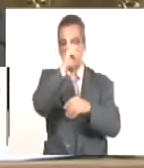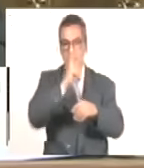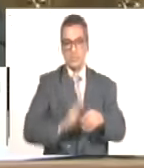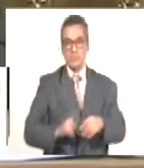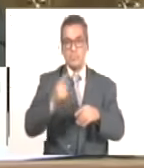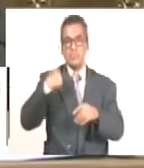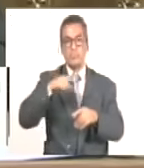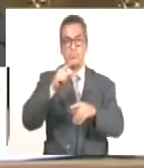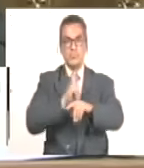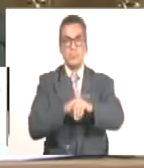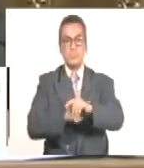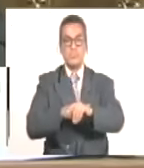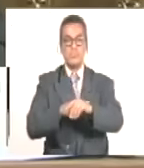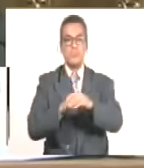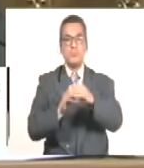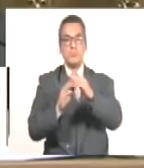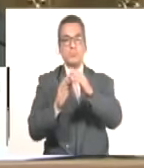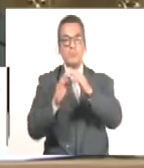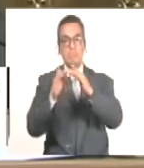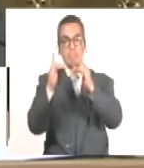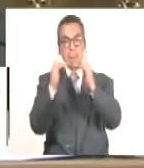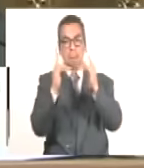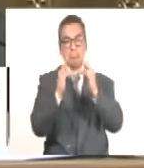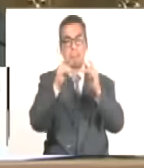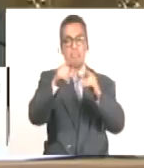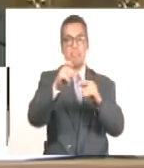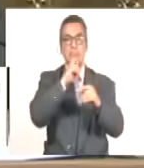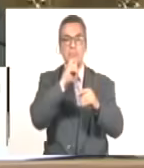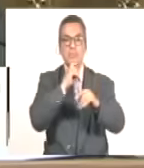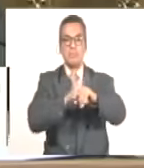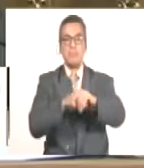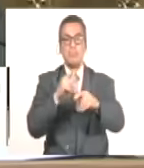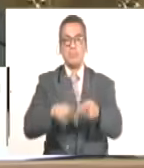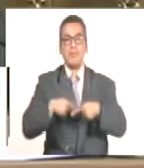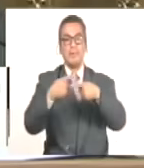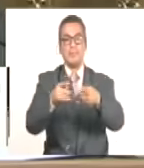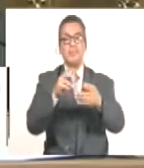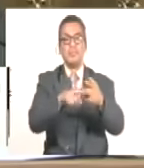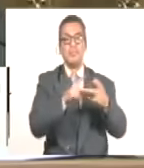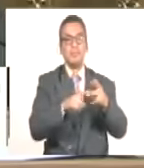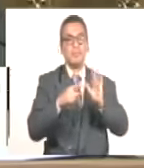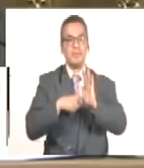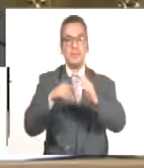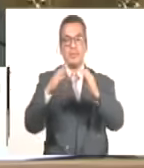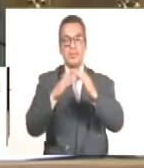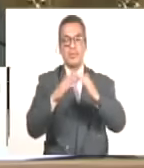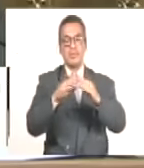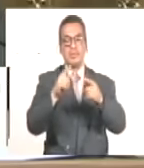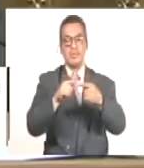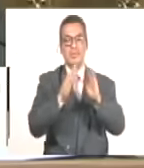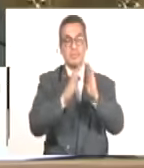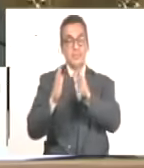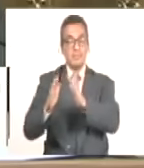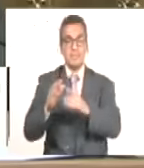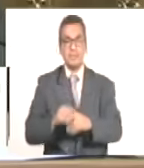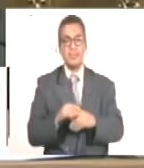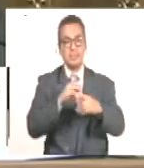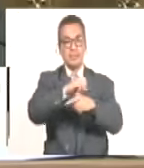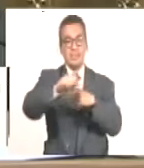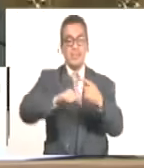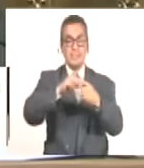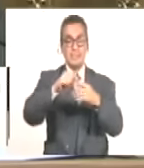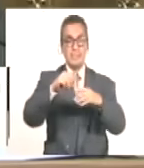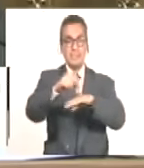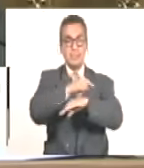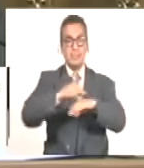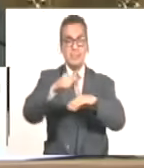discapacidad que están en situación de cama o con graves dificultades de movilización tienen derecho a recibir atención domiciliaria por los órganos, entes y misiones del Estado,